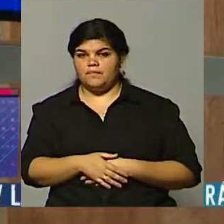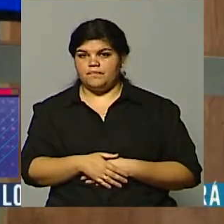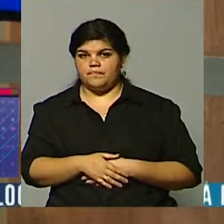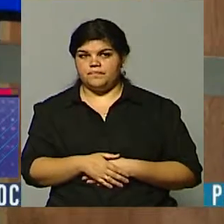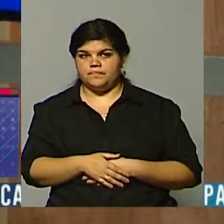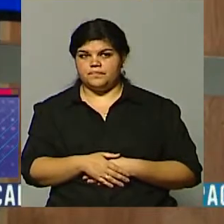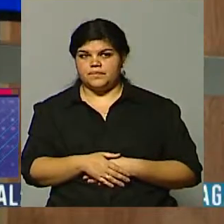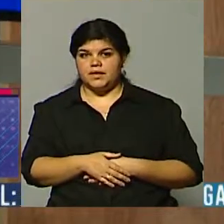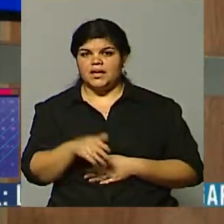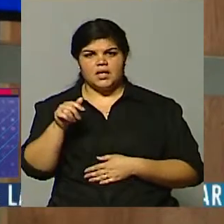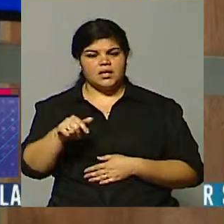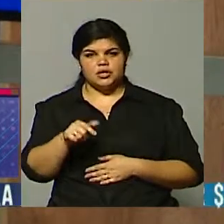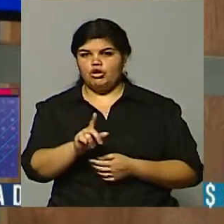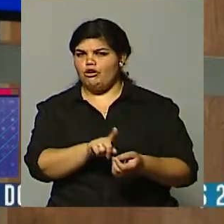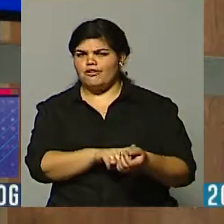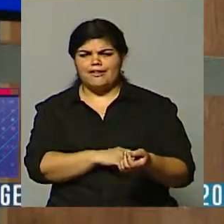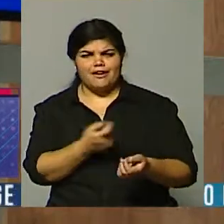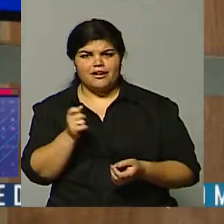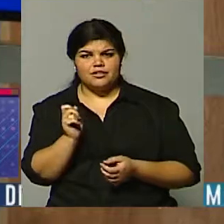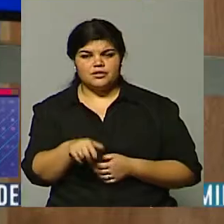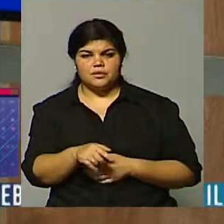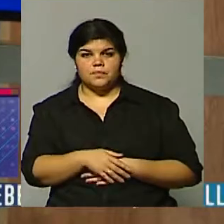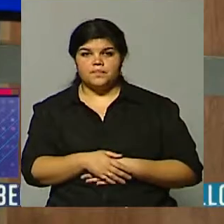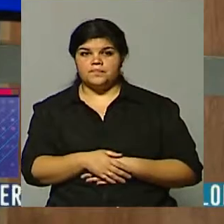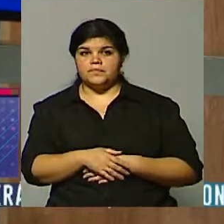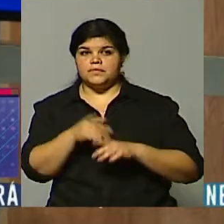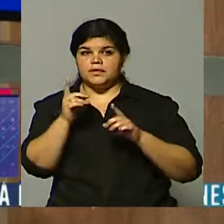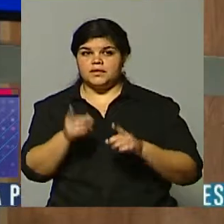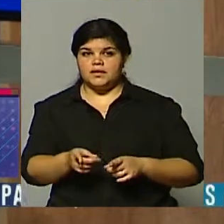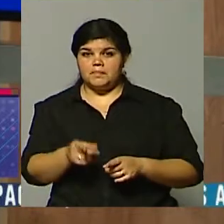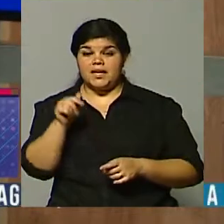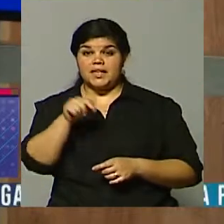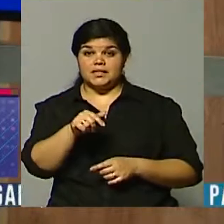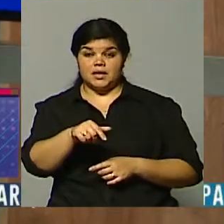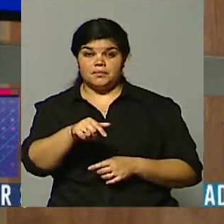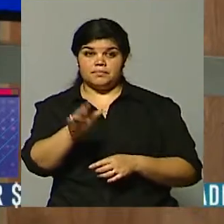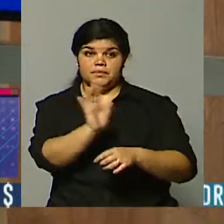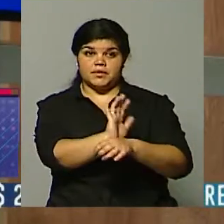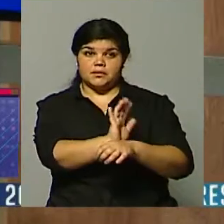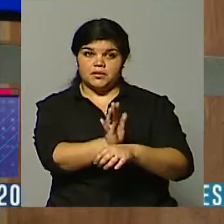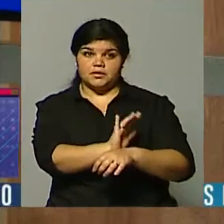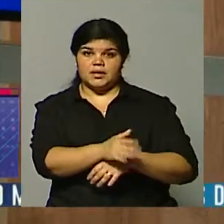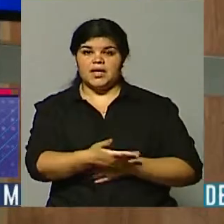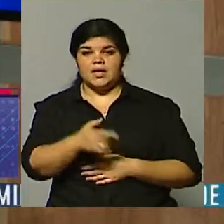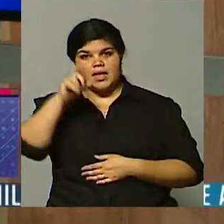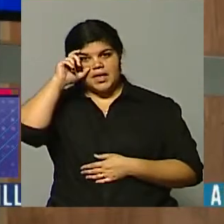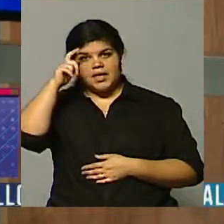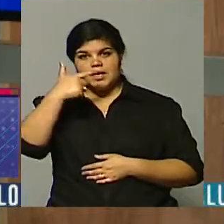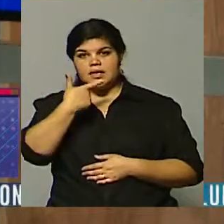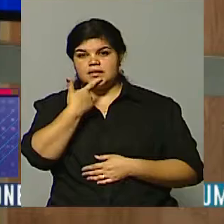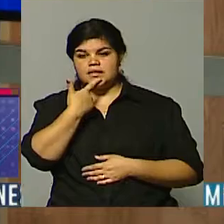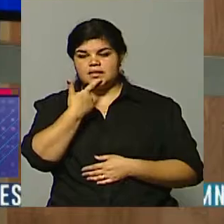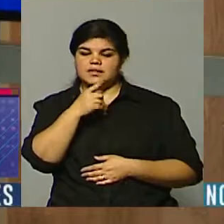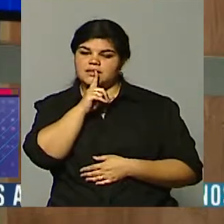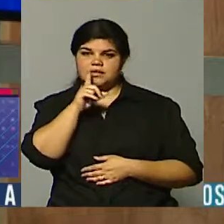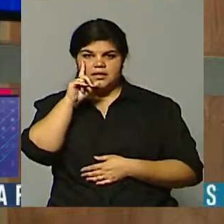Es un súper clásico, que además es la película que llevó al estrellato a Stephen King. Uh-huh. Es una de sus películas y de sus libros